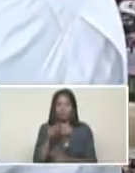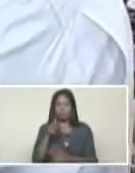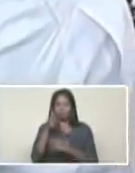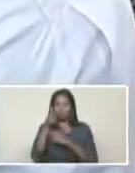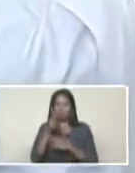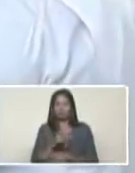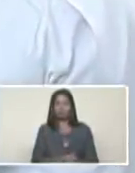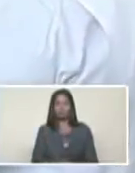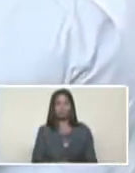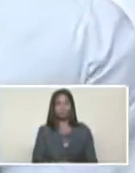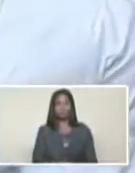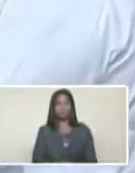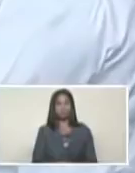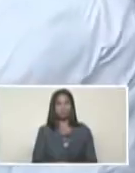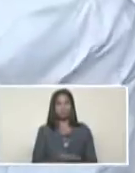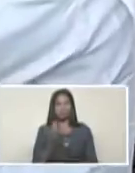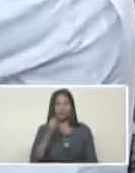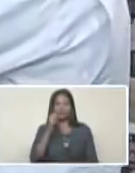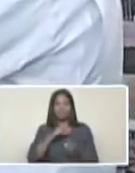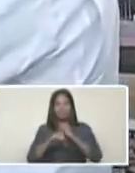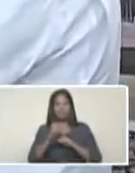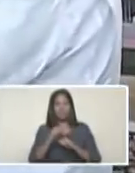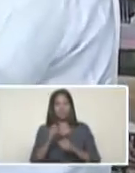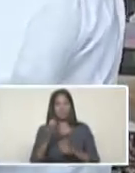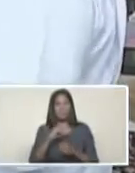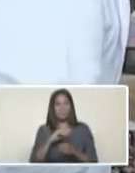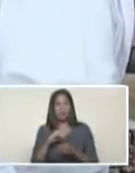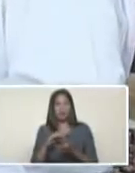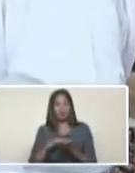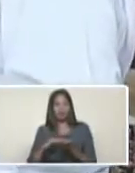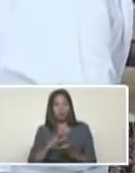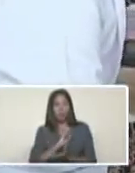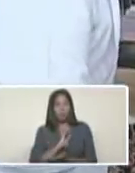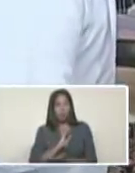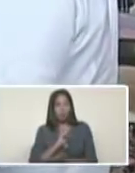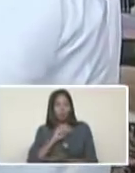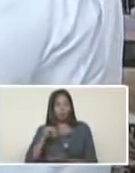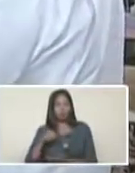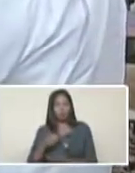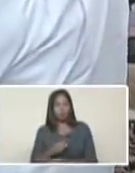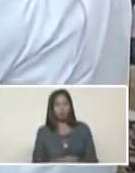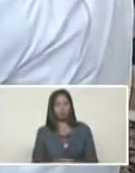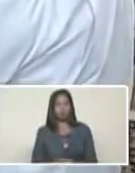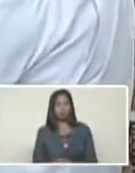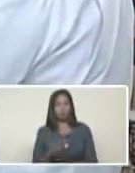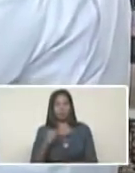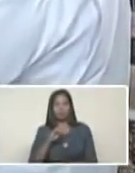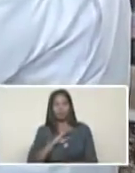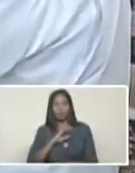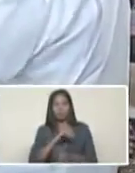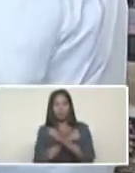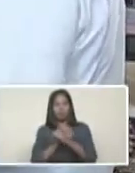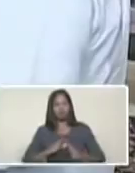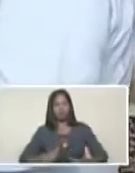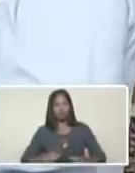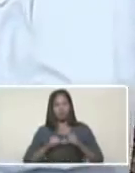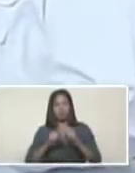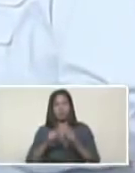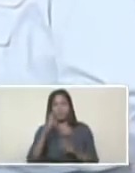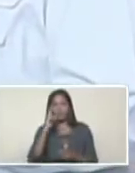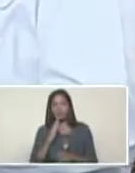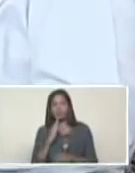Tenemos un concepto estratégico de defensa, novedoso, nuestro, propio. Tenemos una doctrina militar